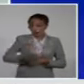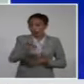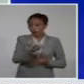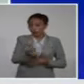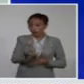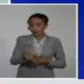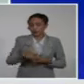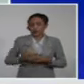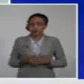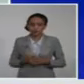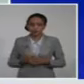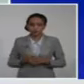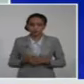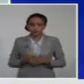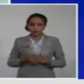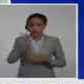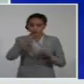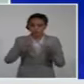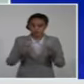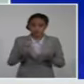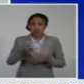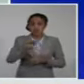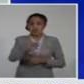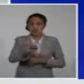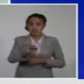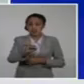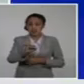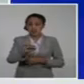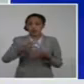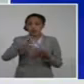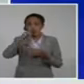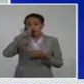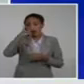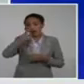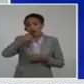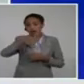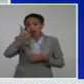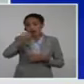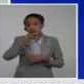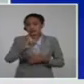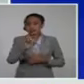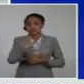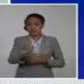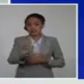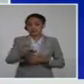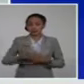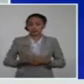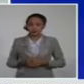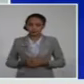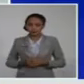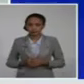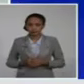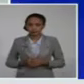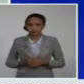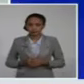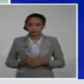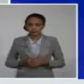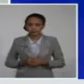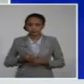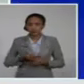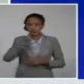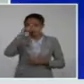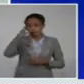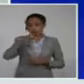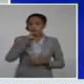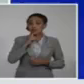Artemisa 6, Guanajay 5, Bauta 4, Candelaria, Huila de Melena y San Antonio de los Baños con 2